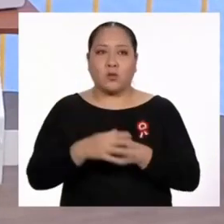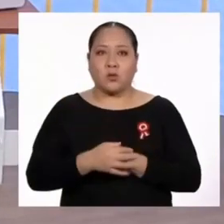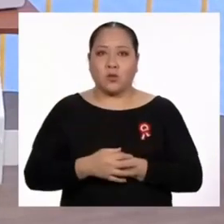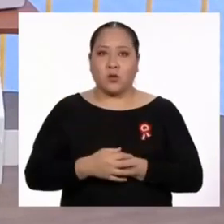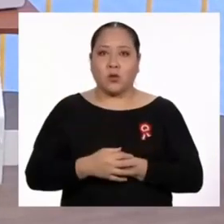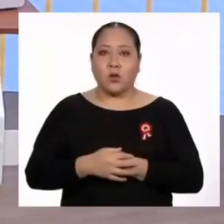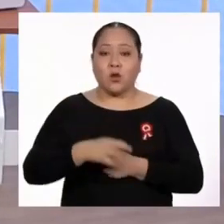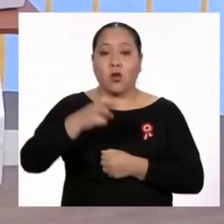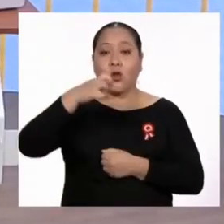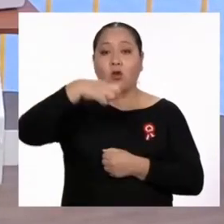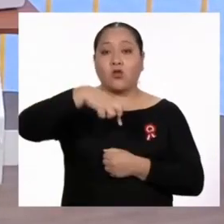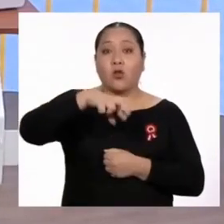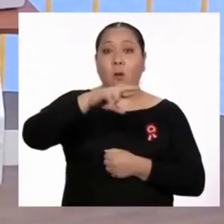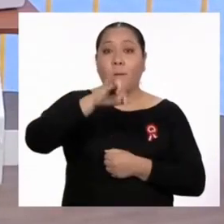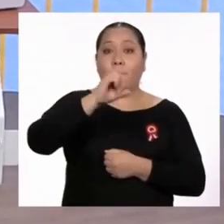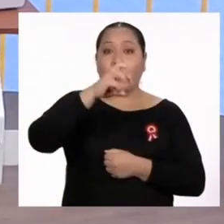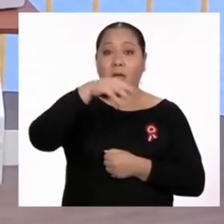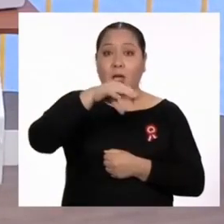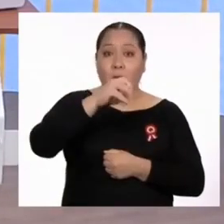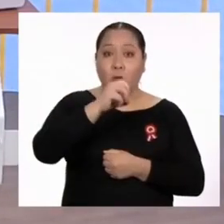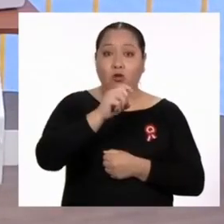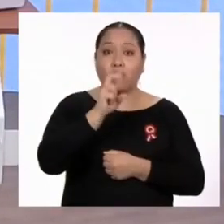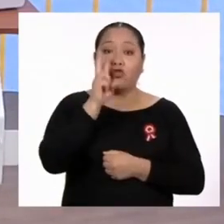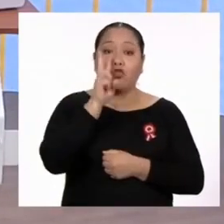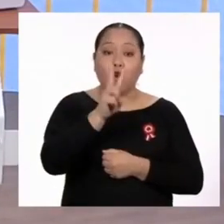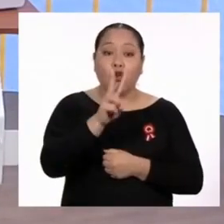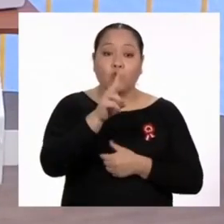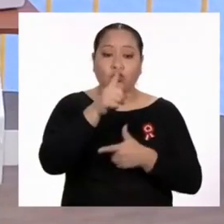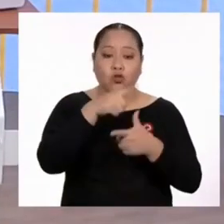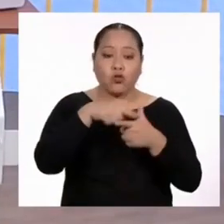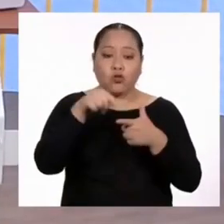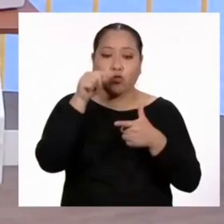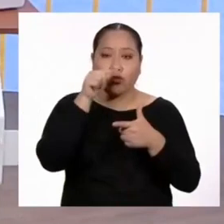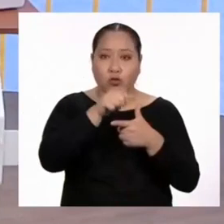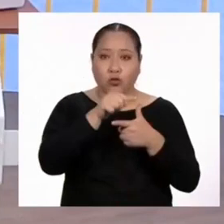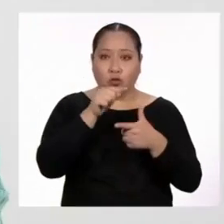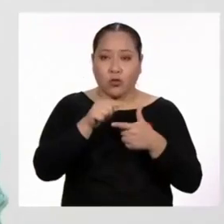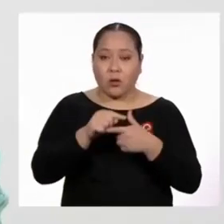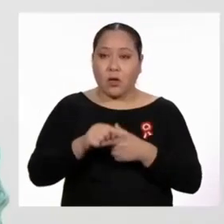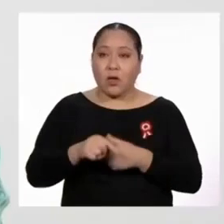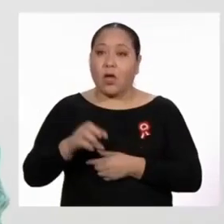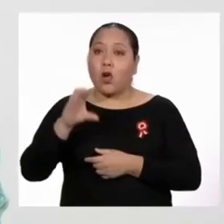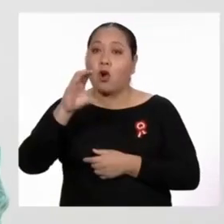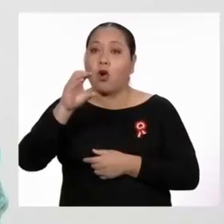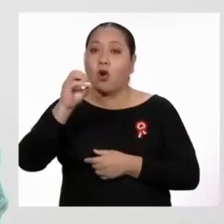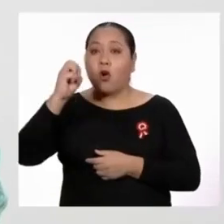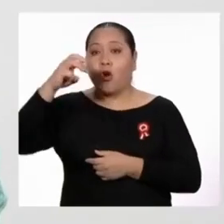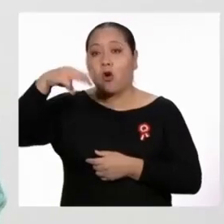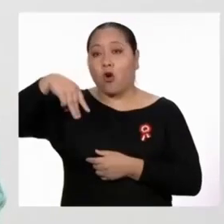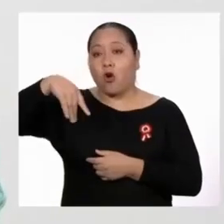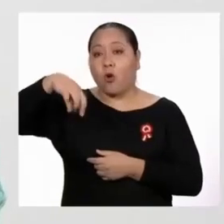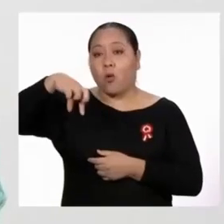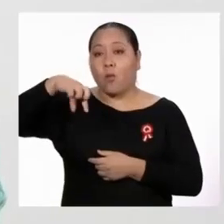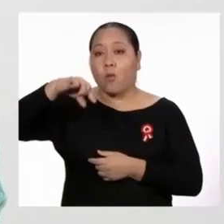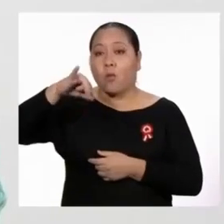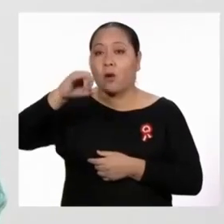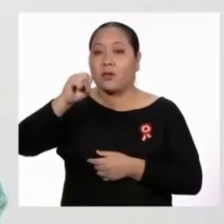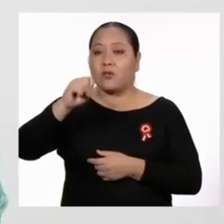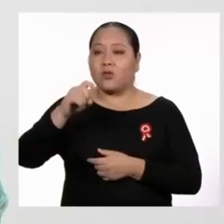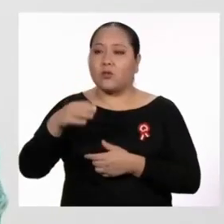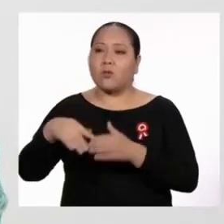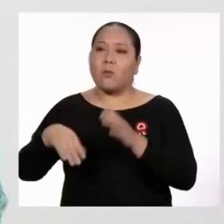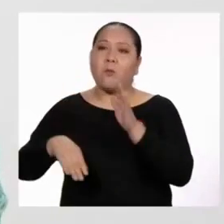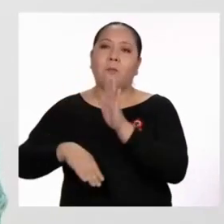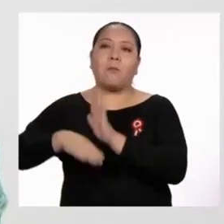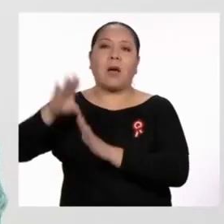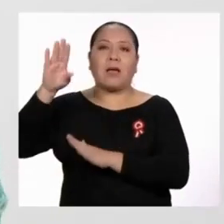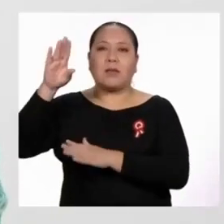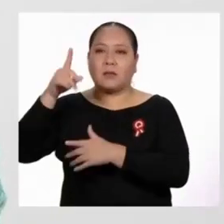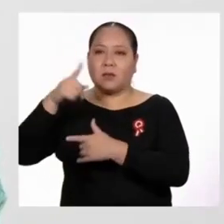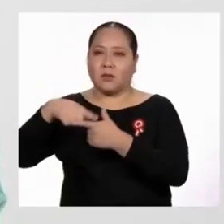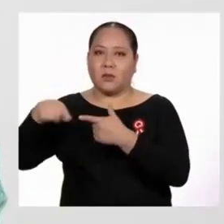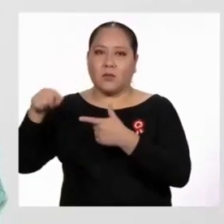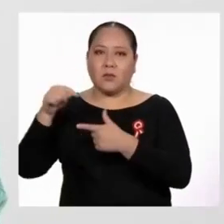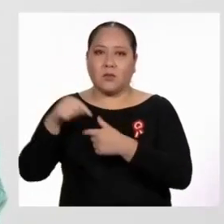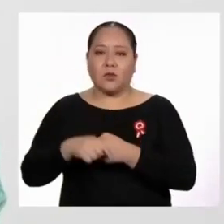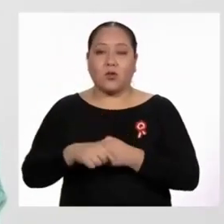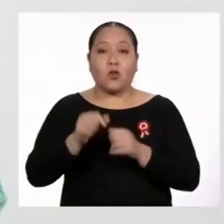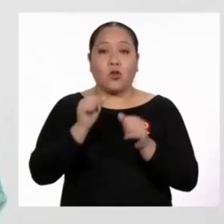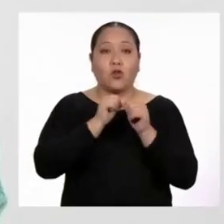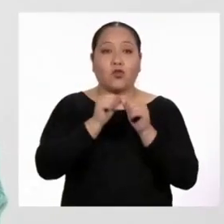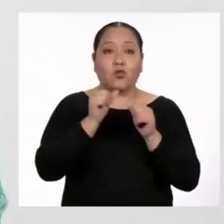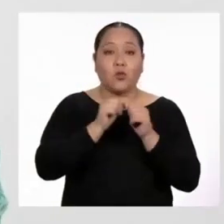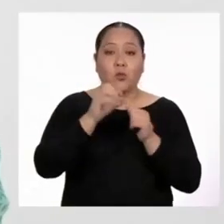divisores y los números compuestos tienen más de 2 divisores. De hecho, nos vamos a dar cuenta que los números